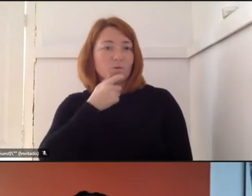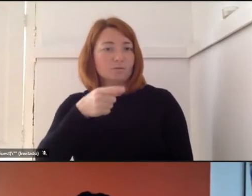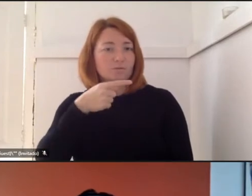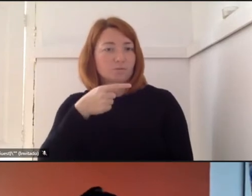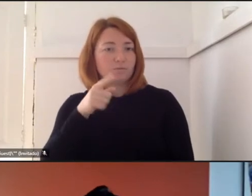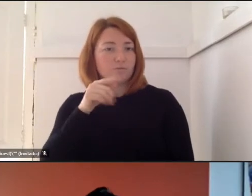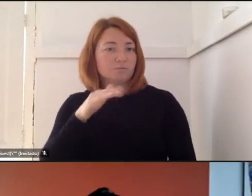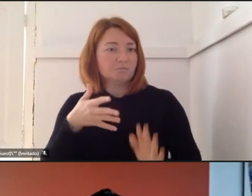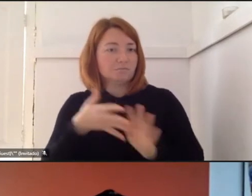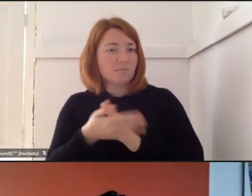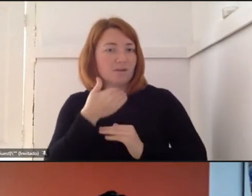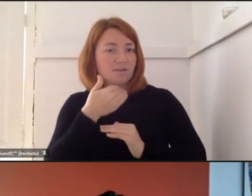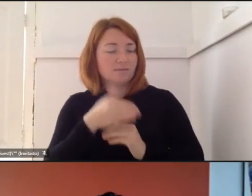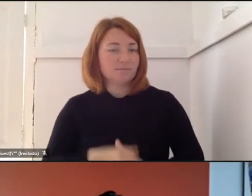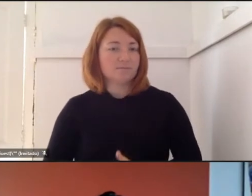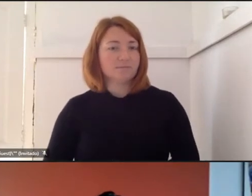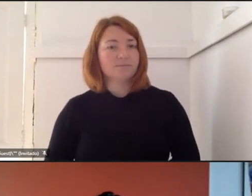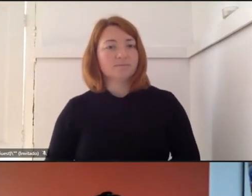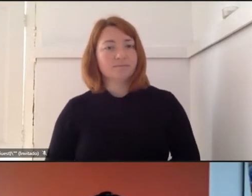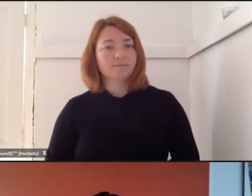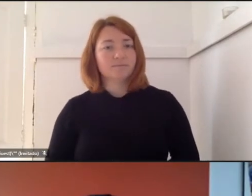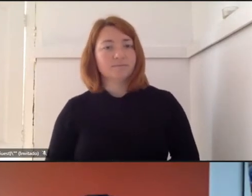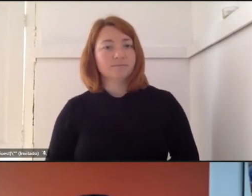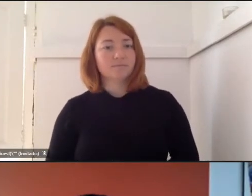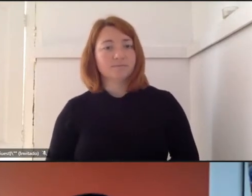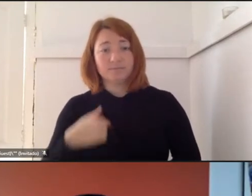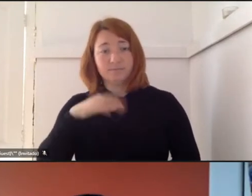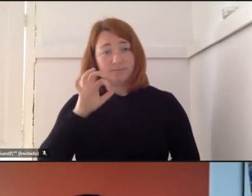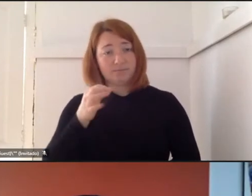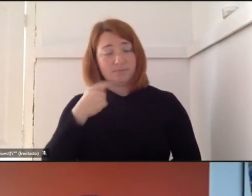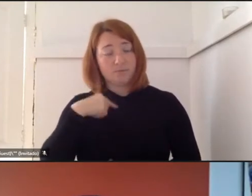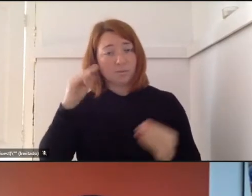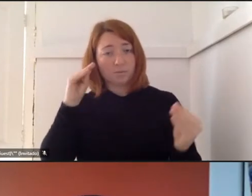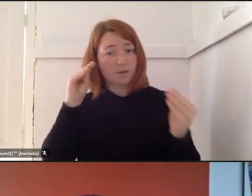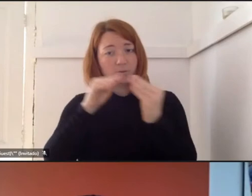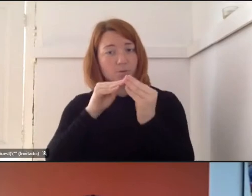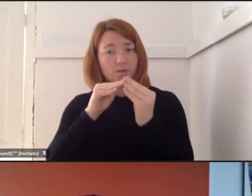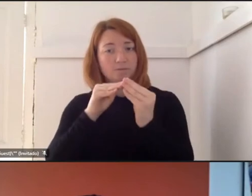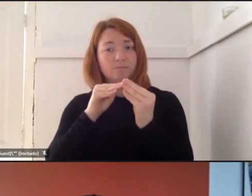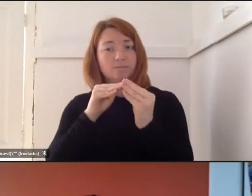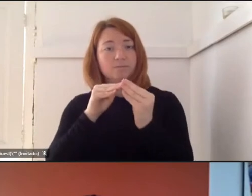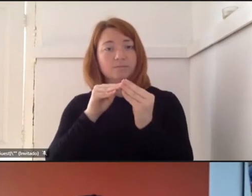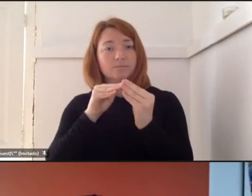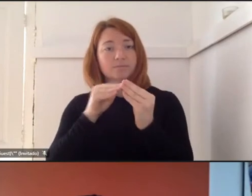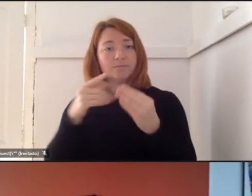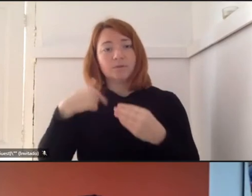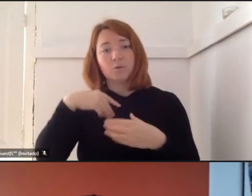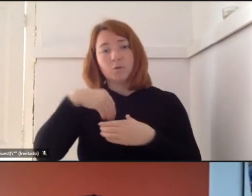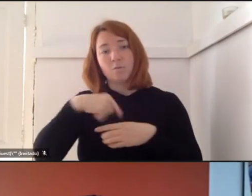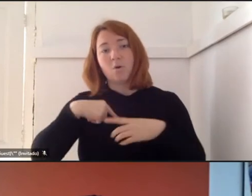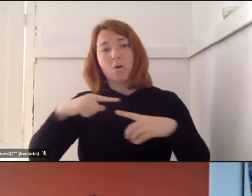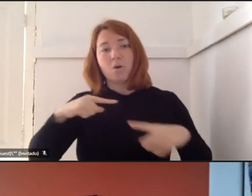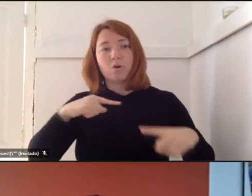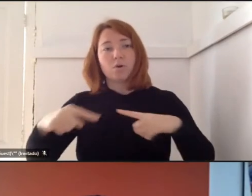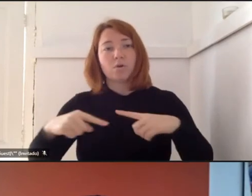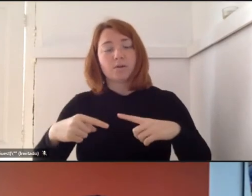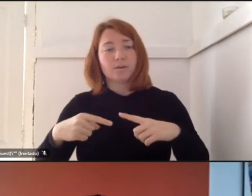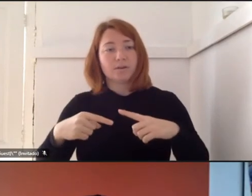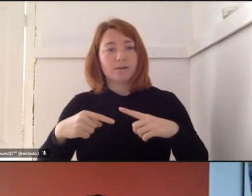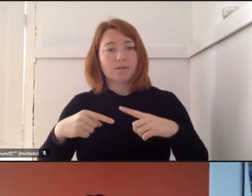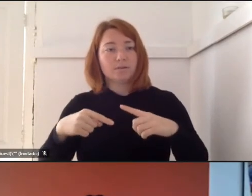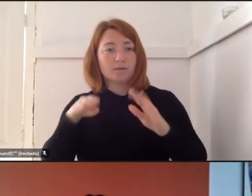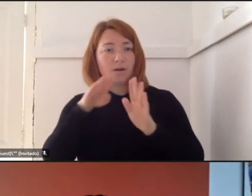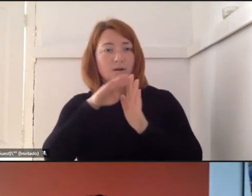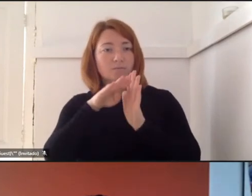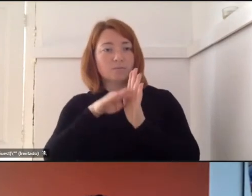Yo estoy totalmente de acuerdo, de hecho yo soy la coordinadora de un programa que hay entre el Concello de